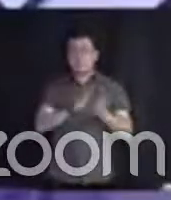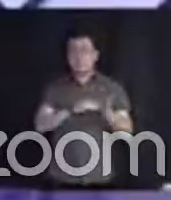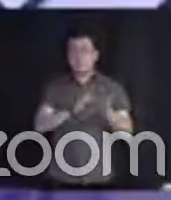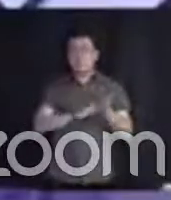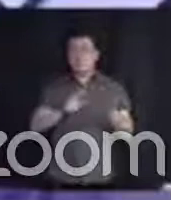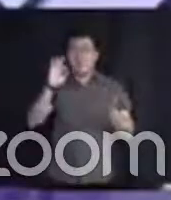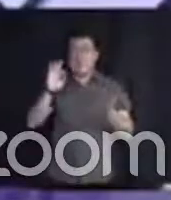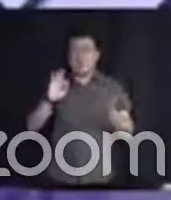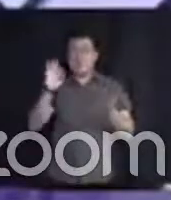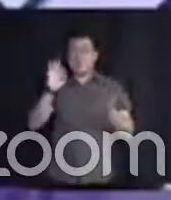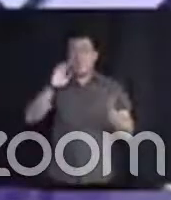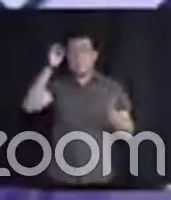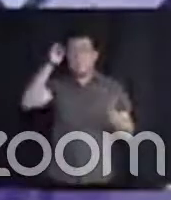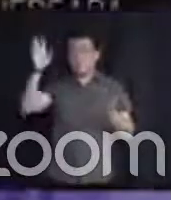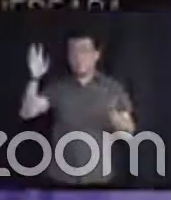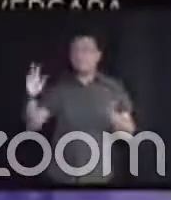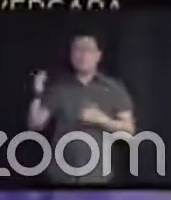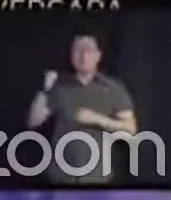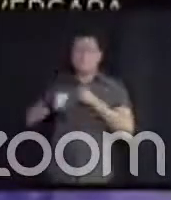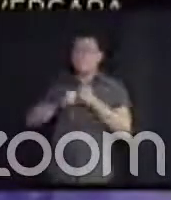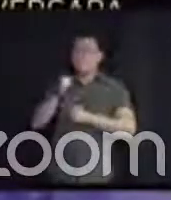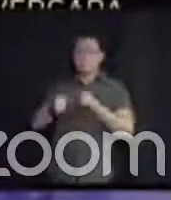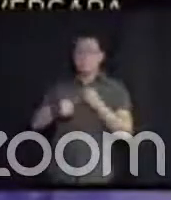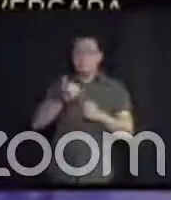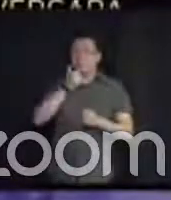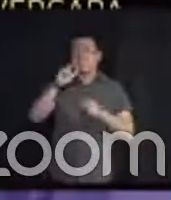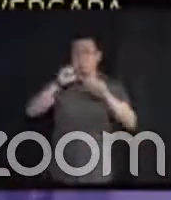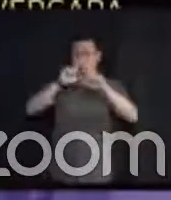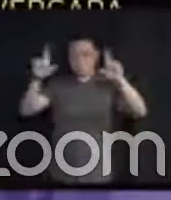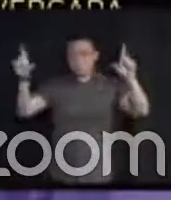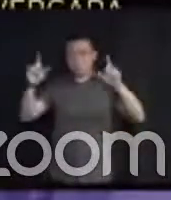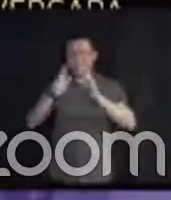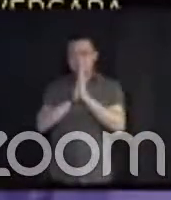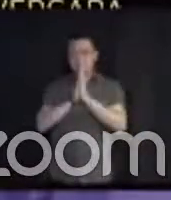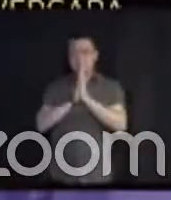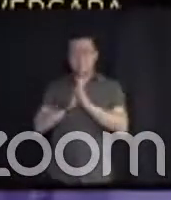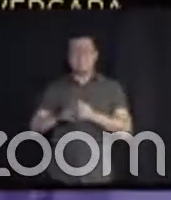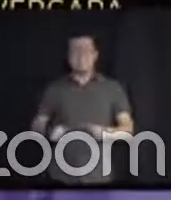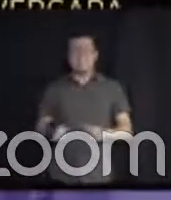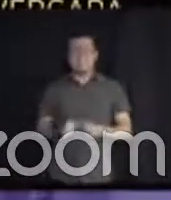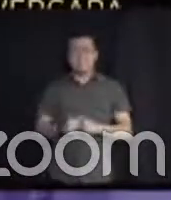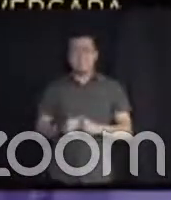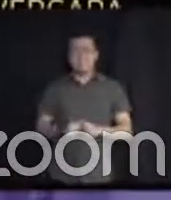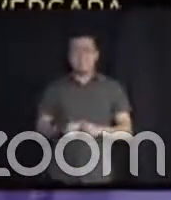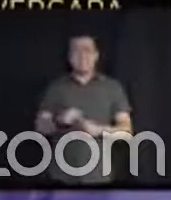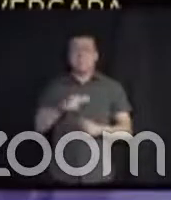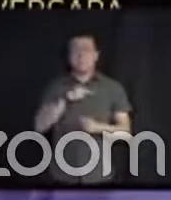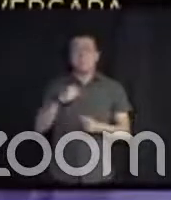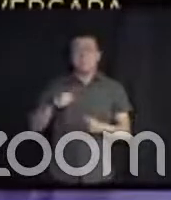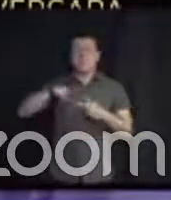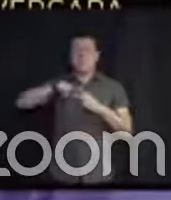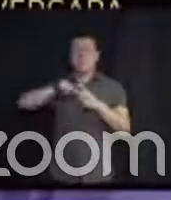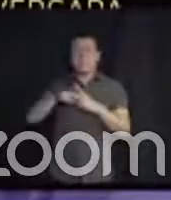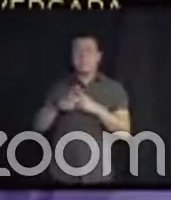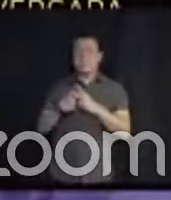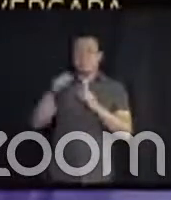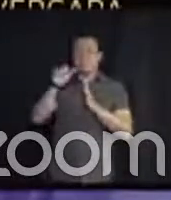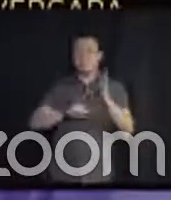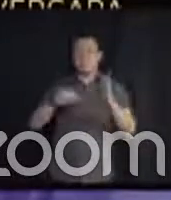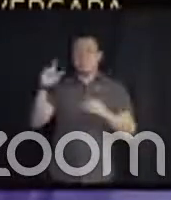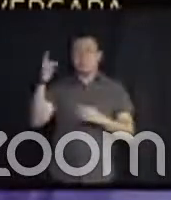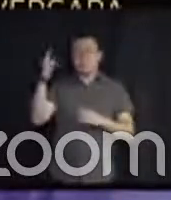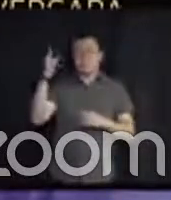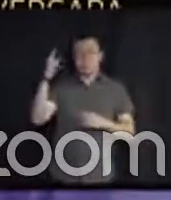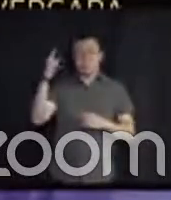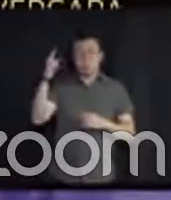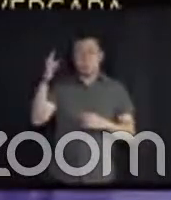si me lo pueden poner. Es que como venía corriendo, la... Ahí está. Nosotros empezamos a partir de